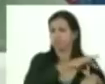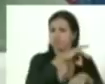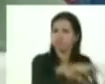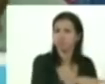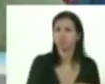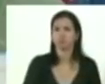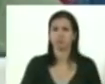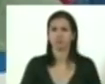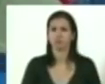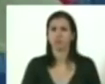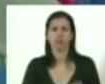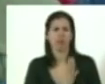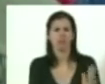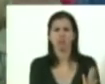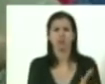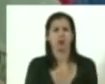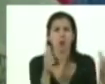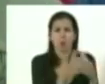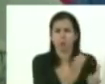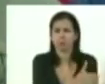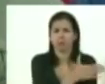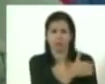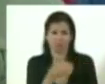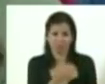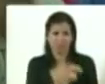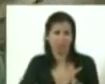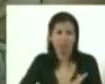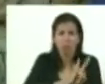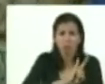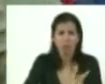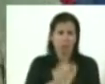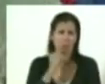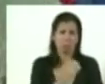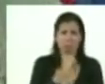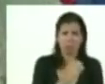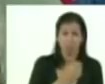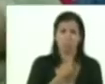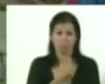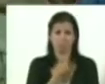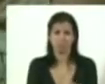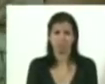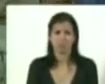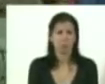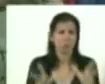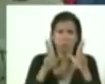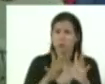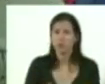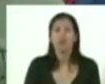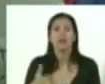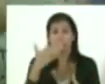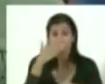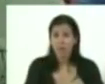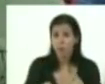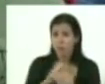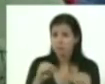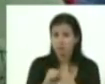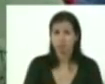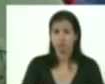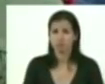fascista, traidora, asesina, criminal, terrorista,